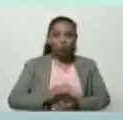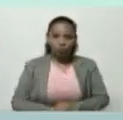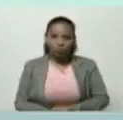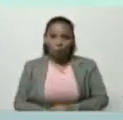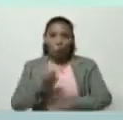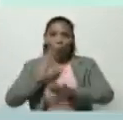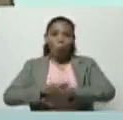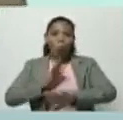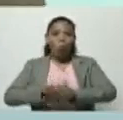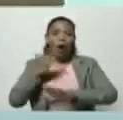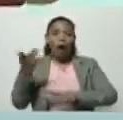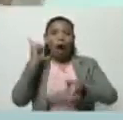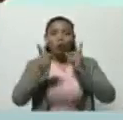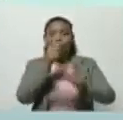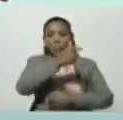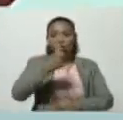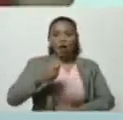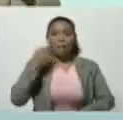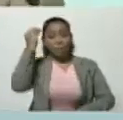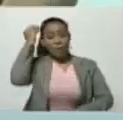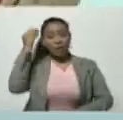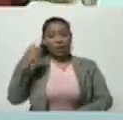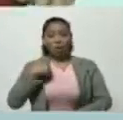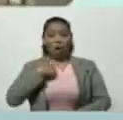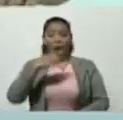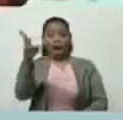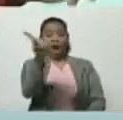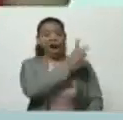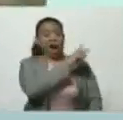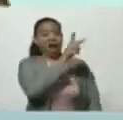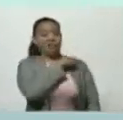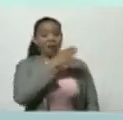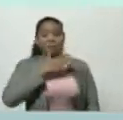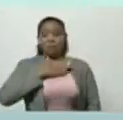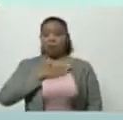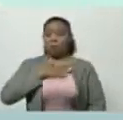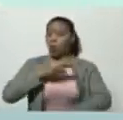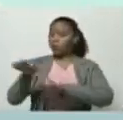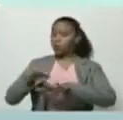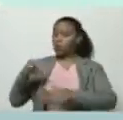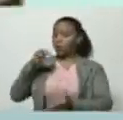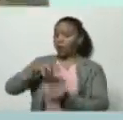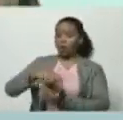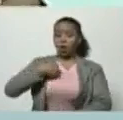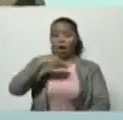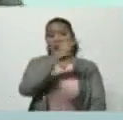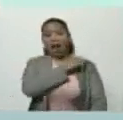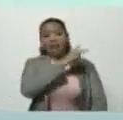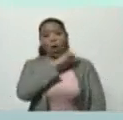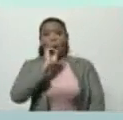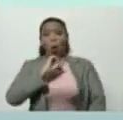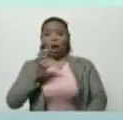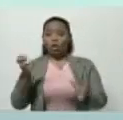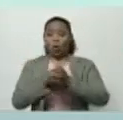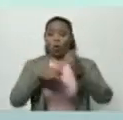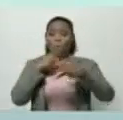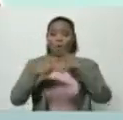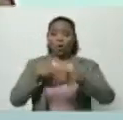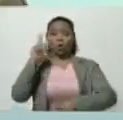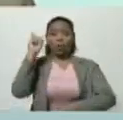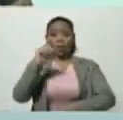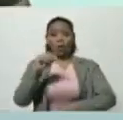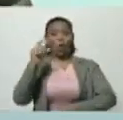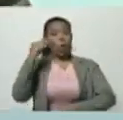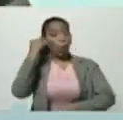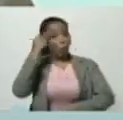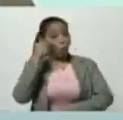Porque hay gente que se cree jefe de qué sé yo, de su municipio, de su estado, no. O del partido también, ojo. No estoy